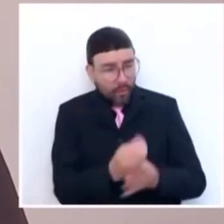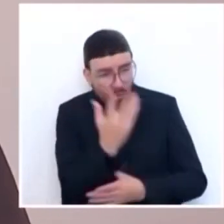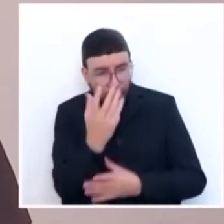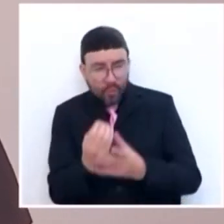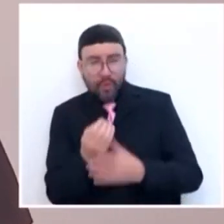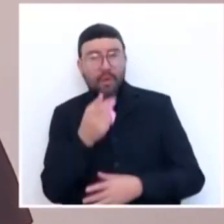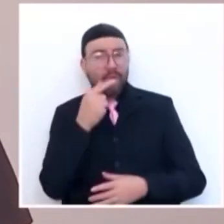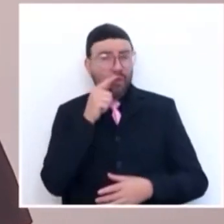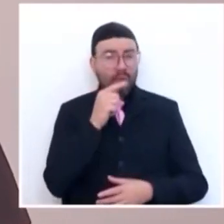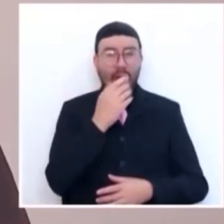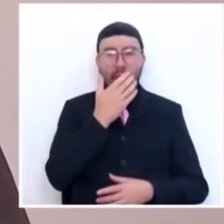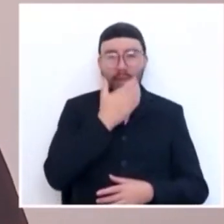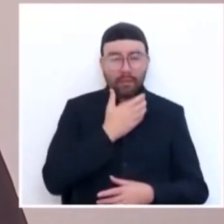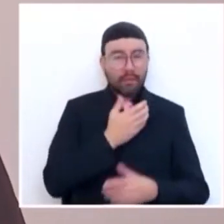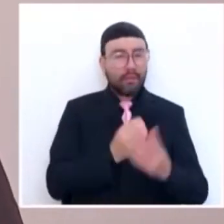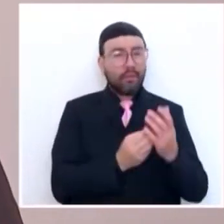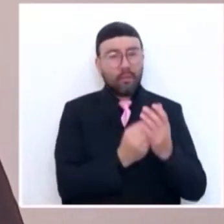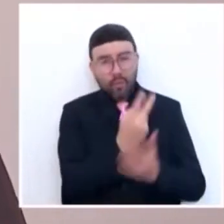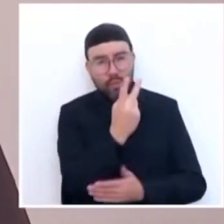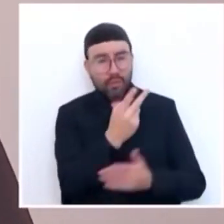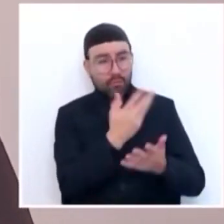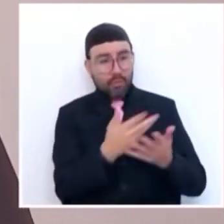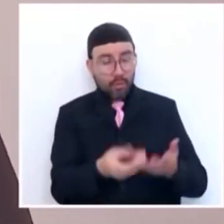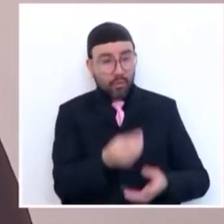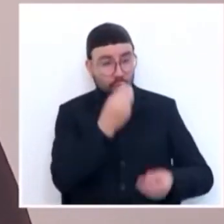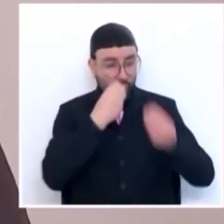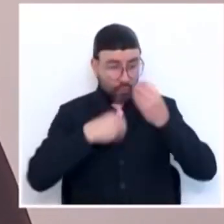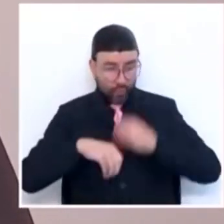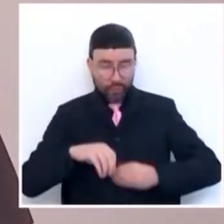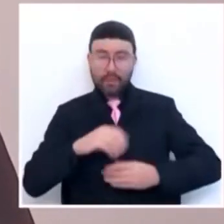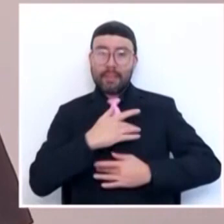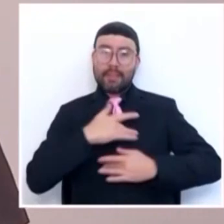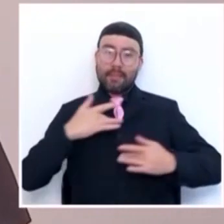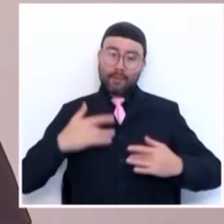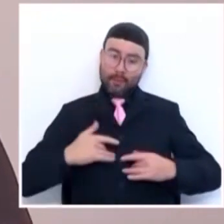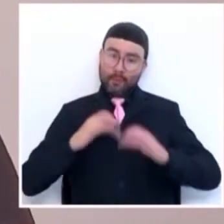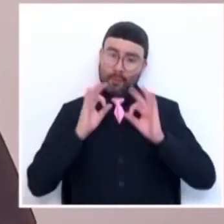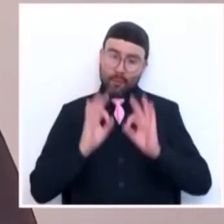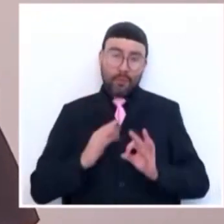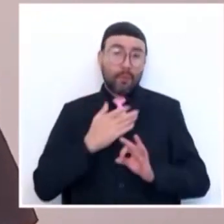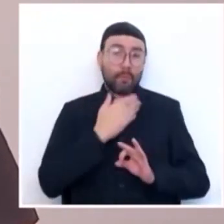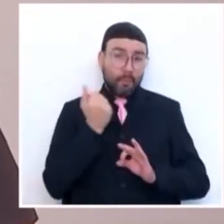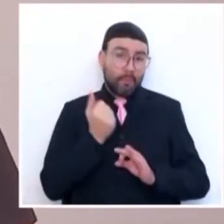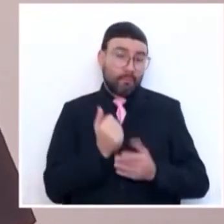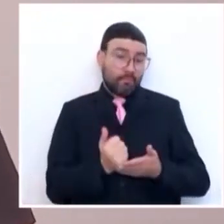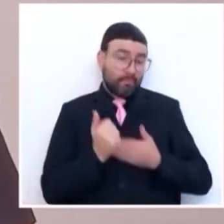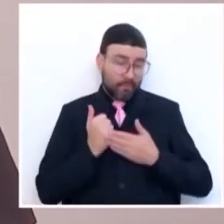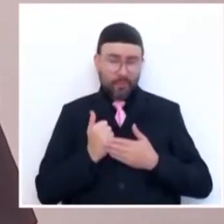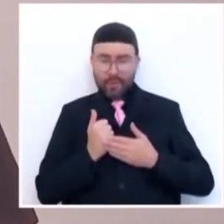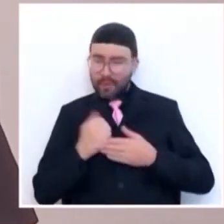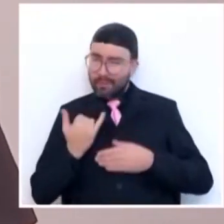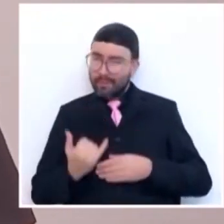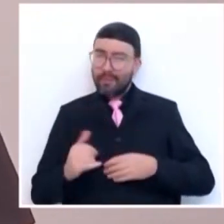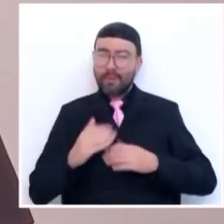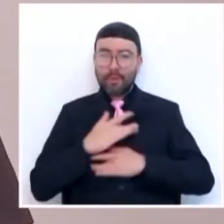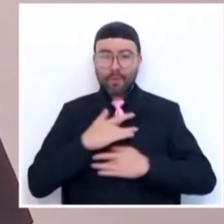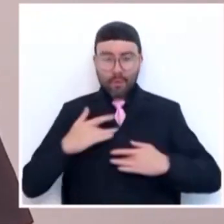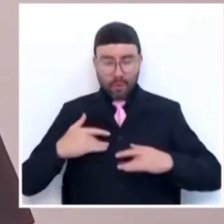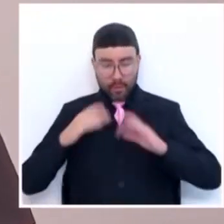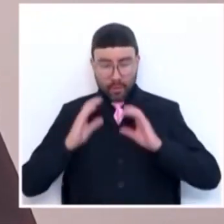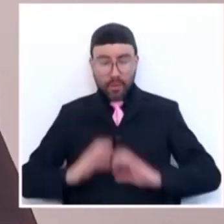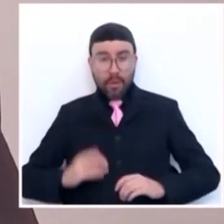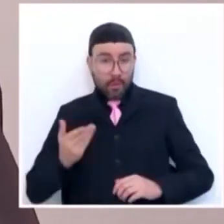las frutas, pues vamos a tener unos neurotransmisores y una salud mental más favorable para que nuestra salud física también